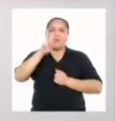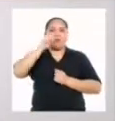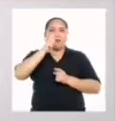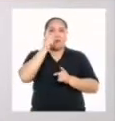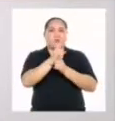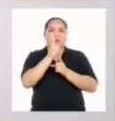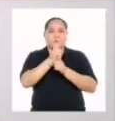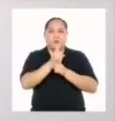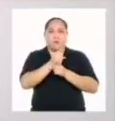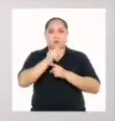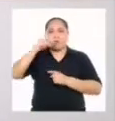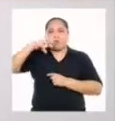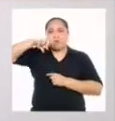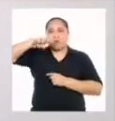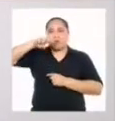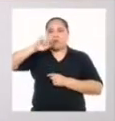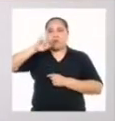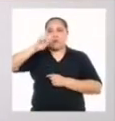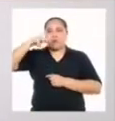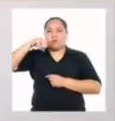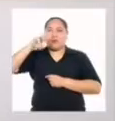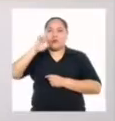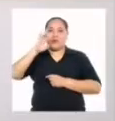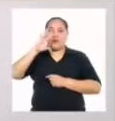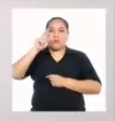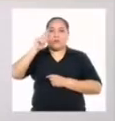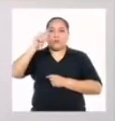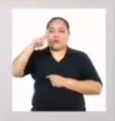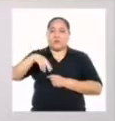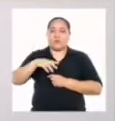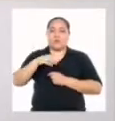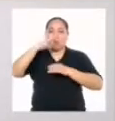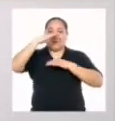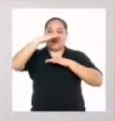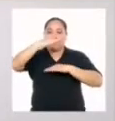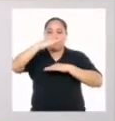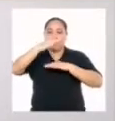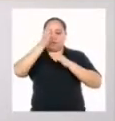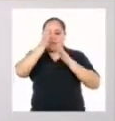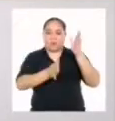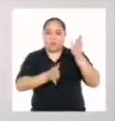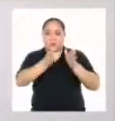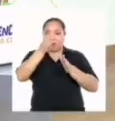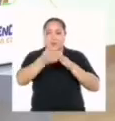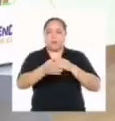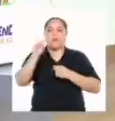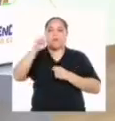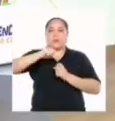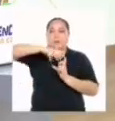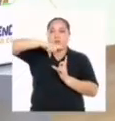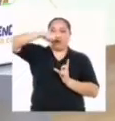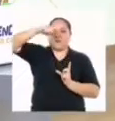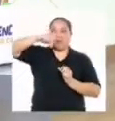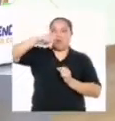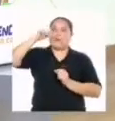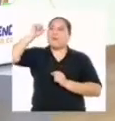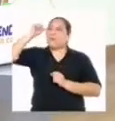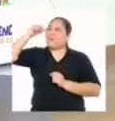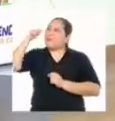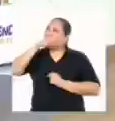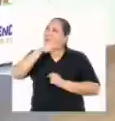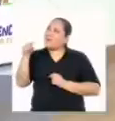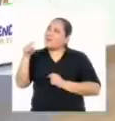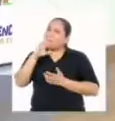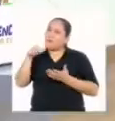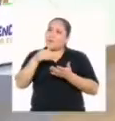en un prisma rectangular, tanto sus bases como sus caras laterales son rectángulos. Ya me estoy acordando